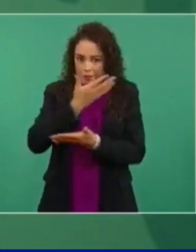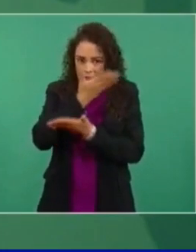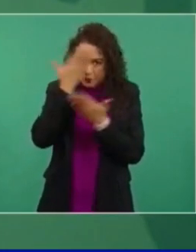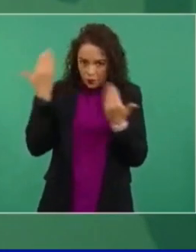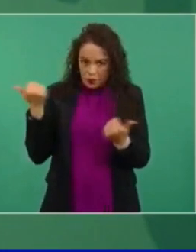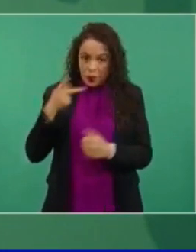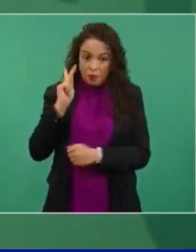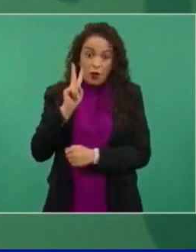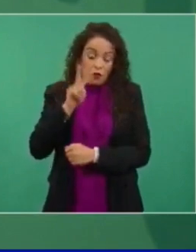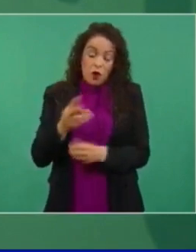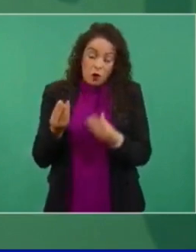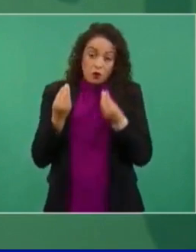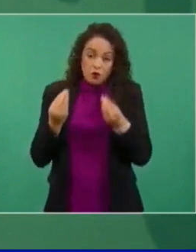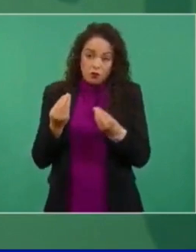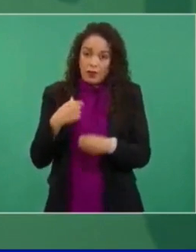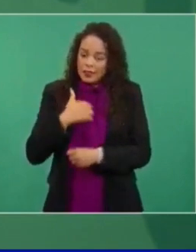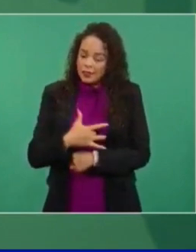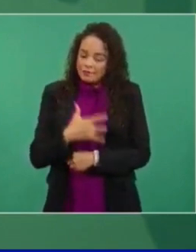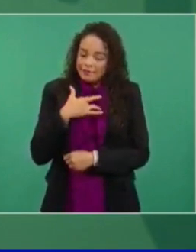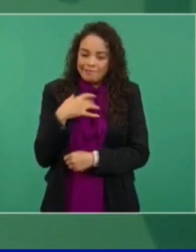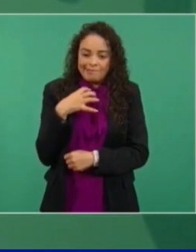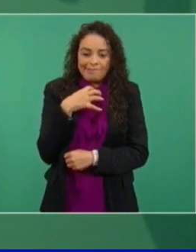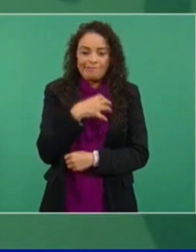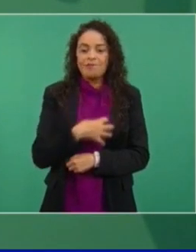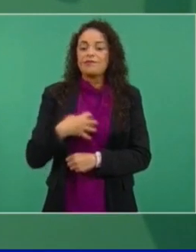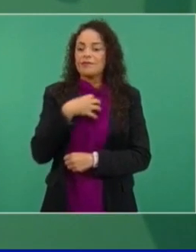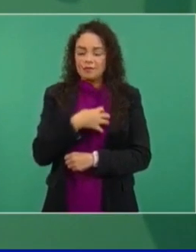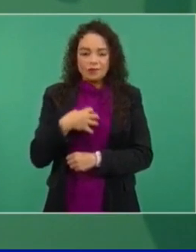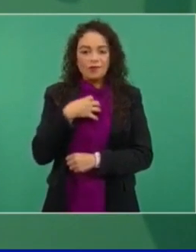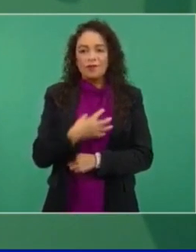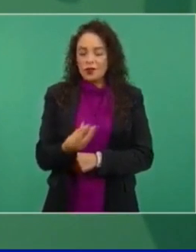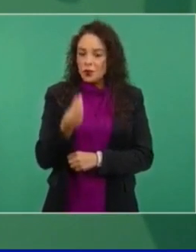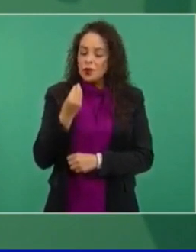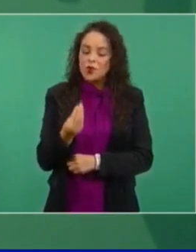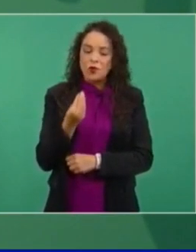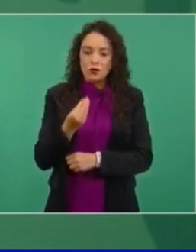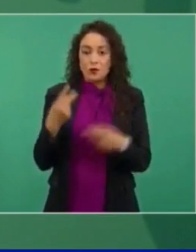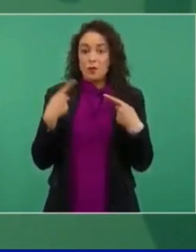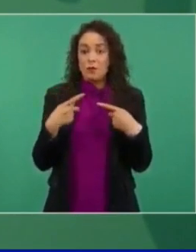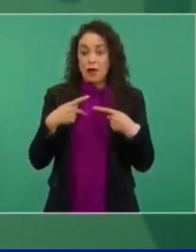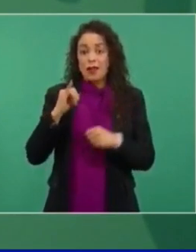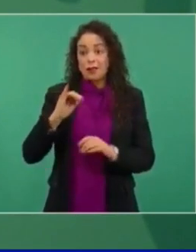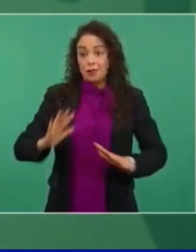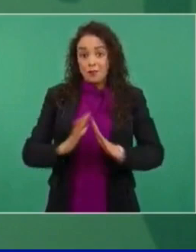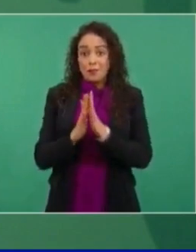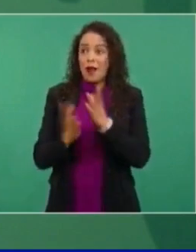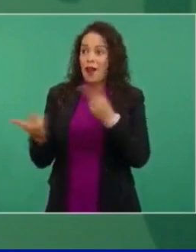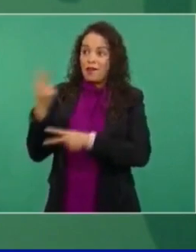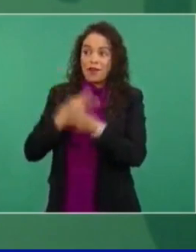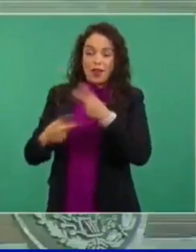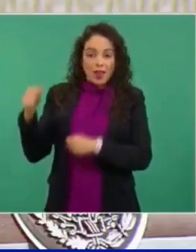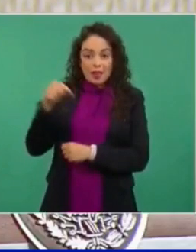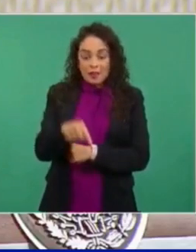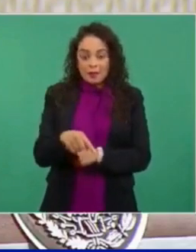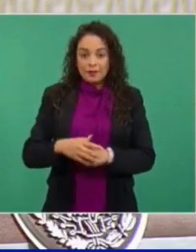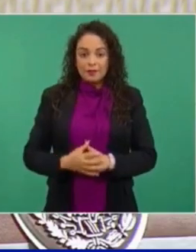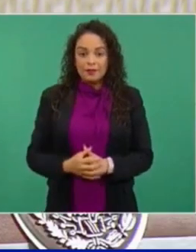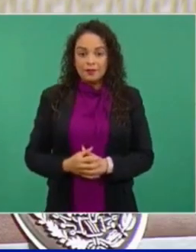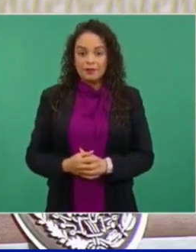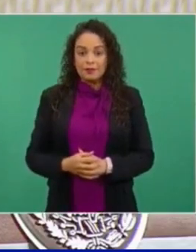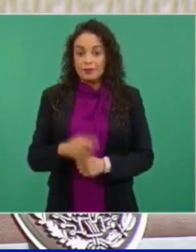muy contento por la participación de la gente. Me